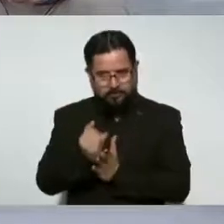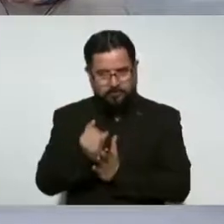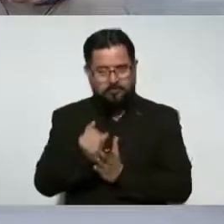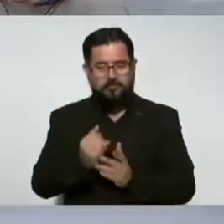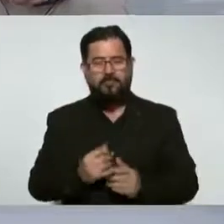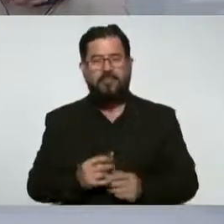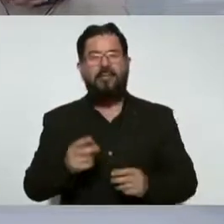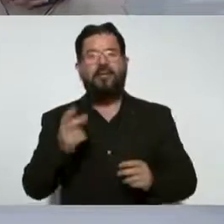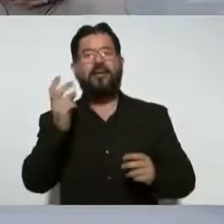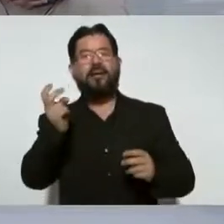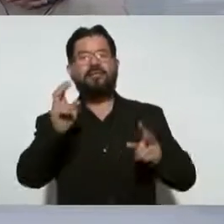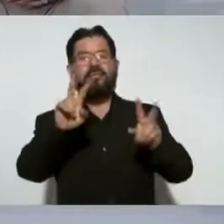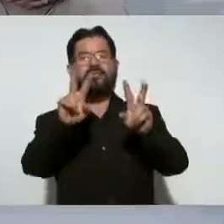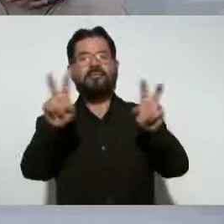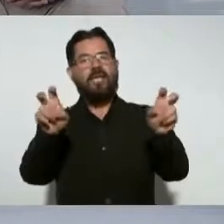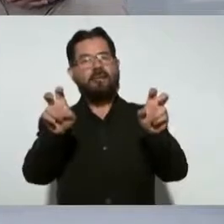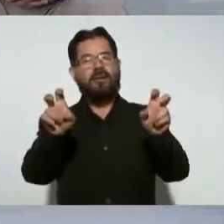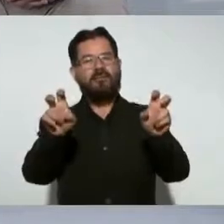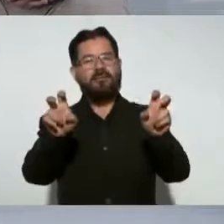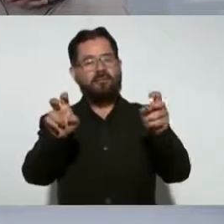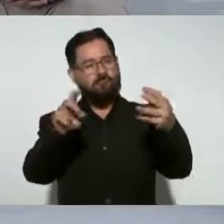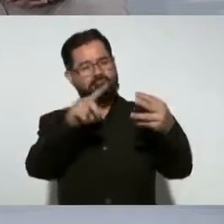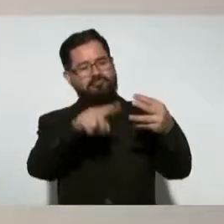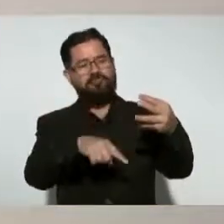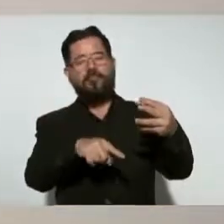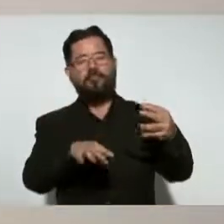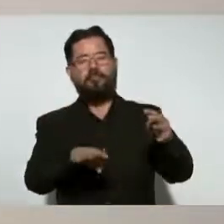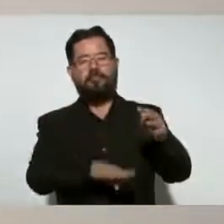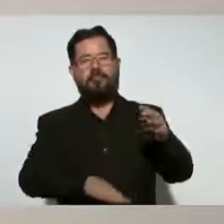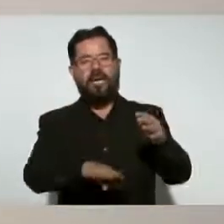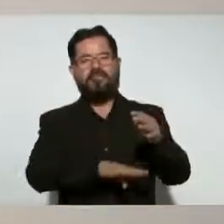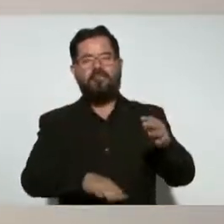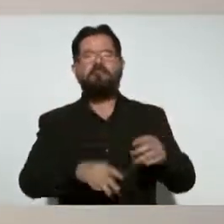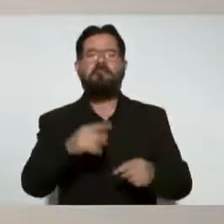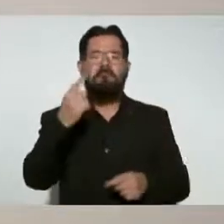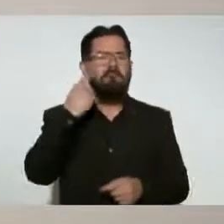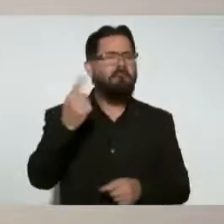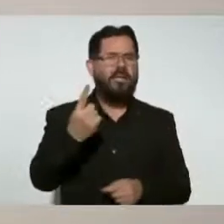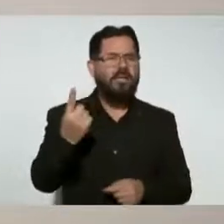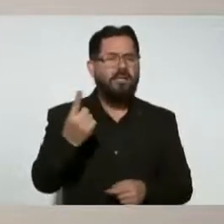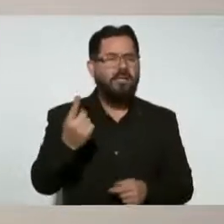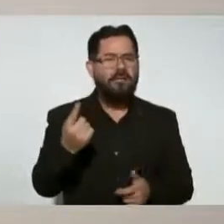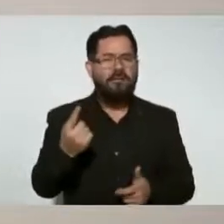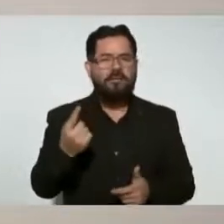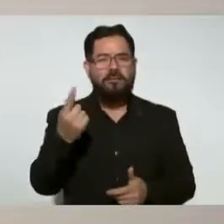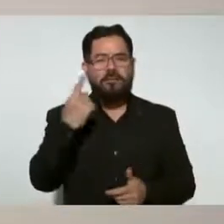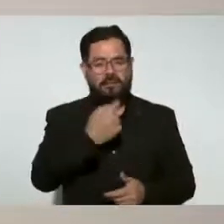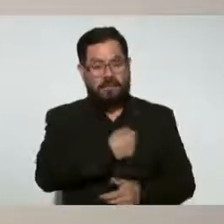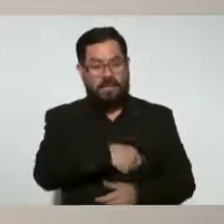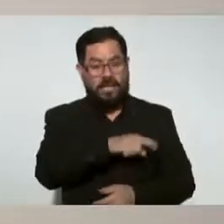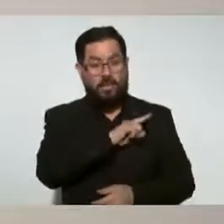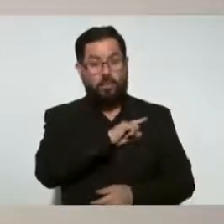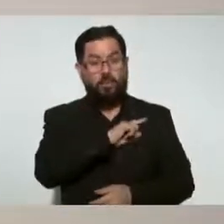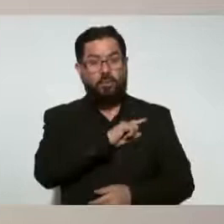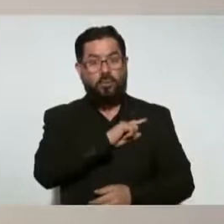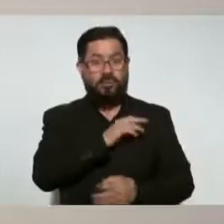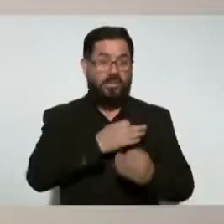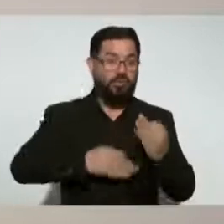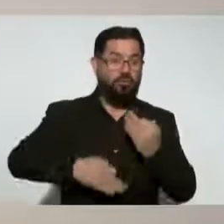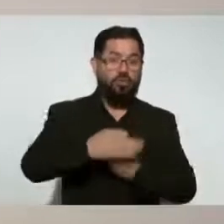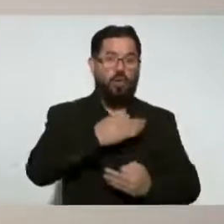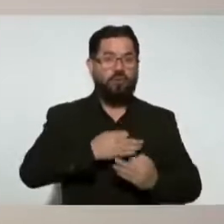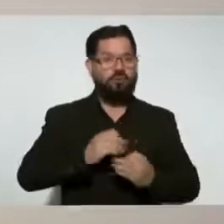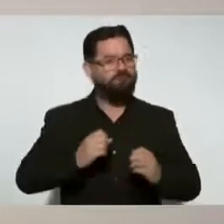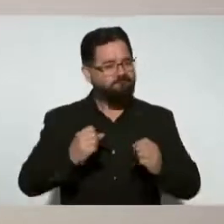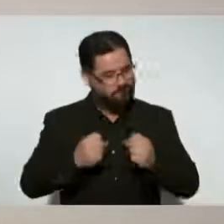los temas básicos para fortalecer la salud pública y